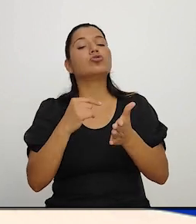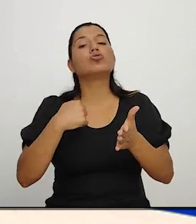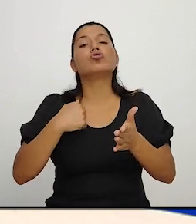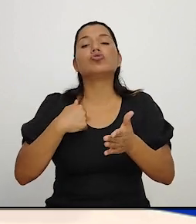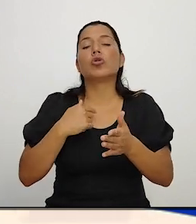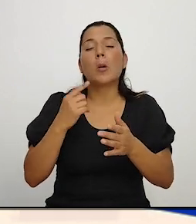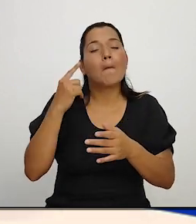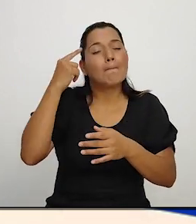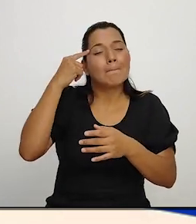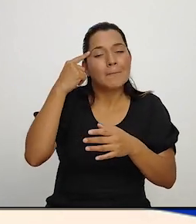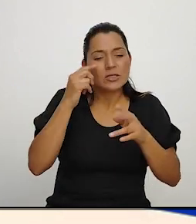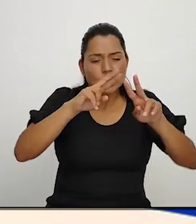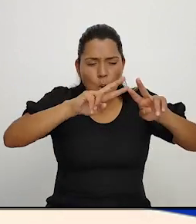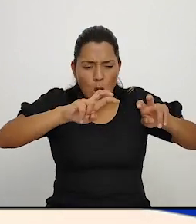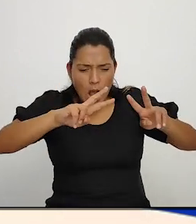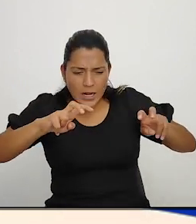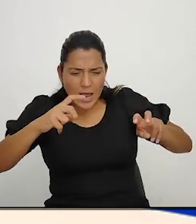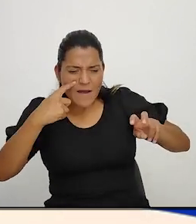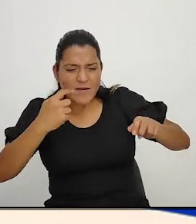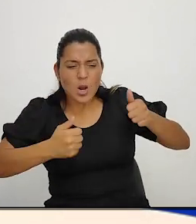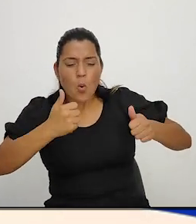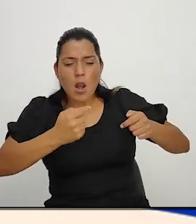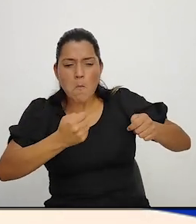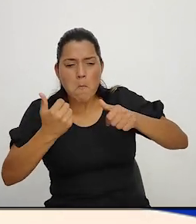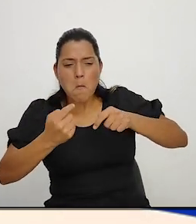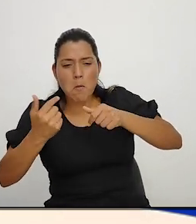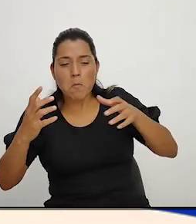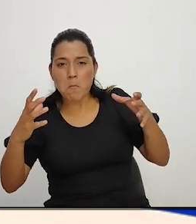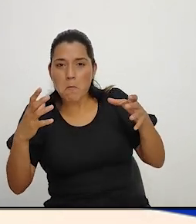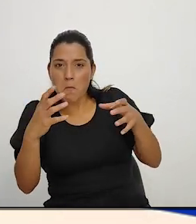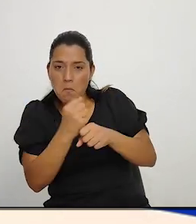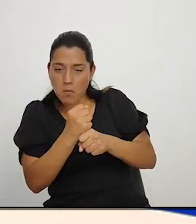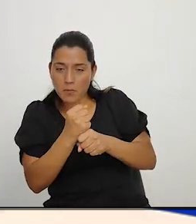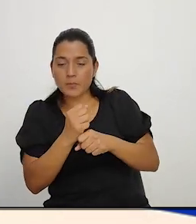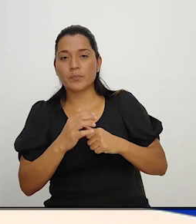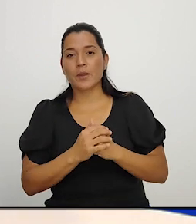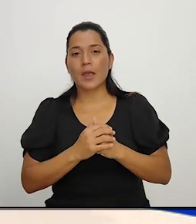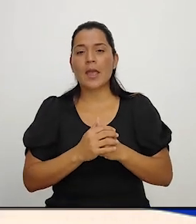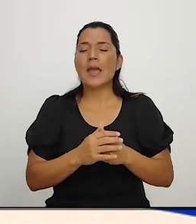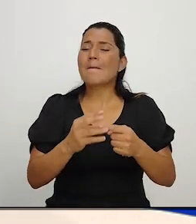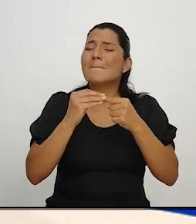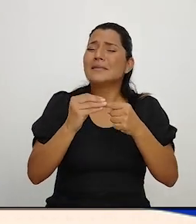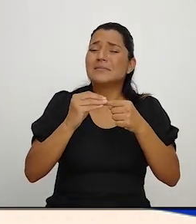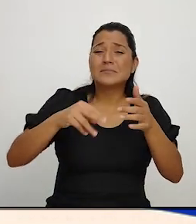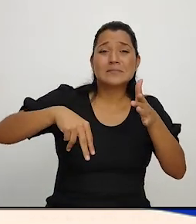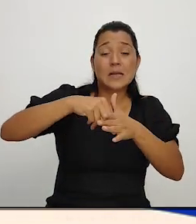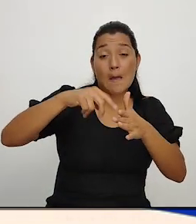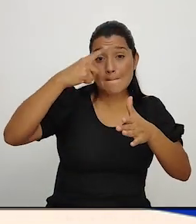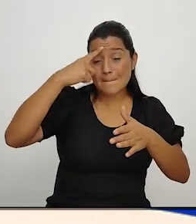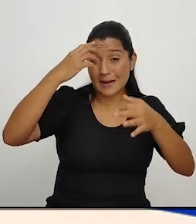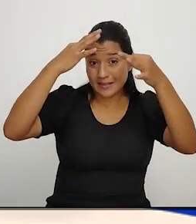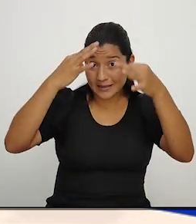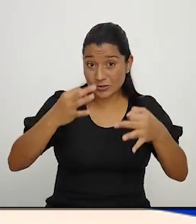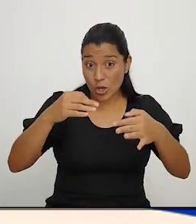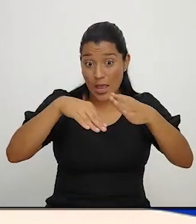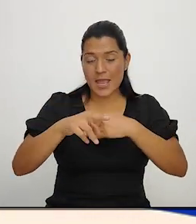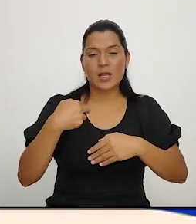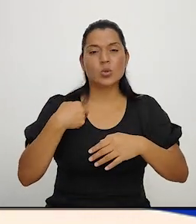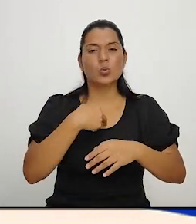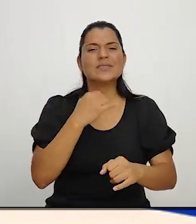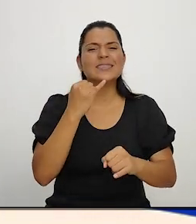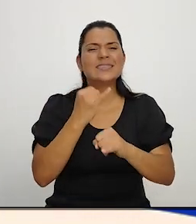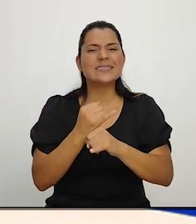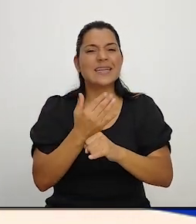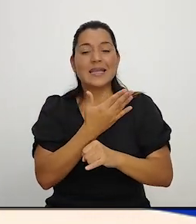depuración y concordancia de la normativa institucional el mayor cuello de botella para la toma de decisiones en la institución